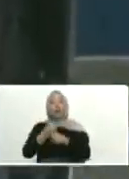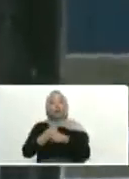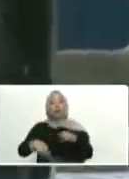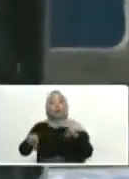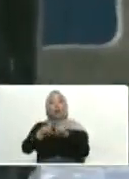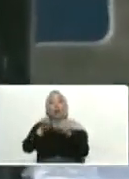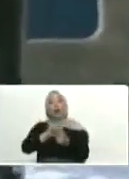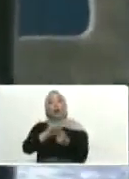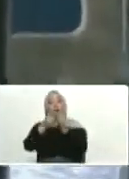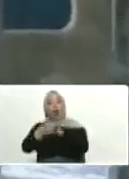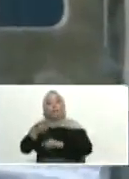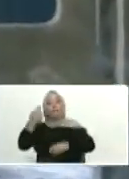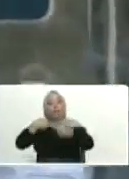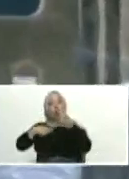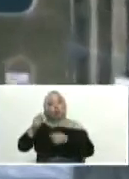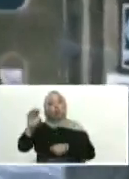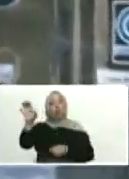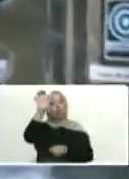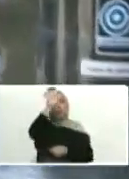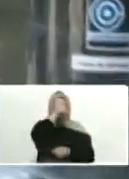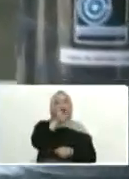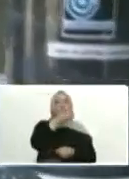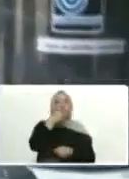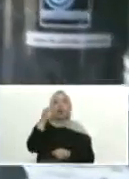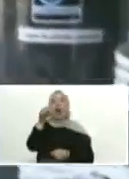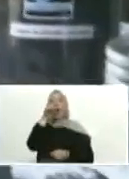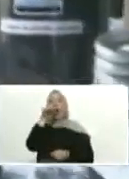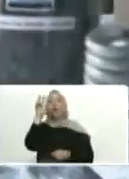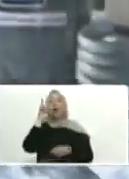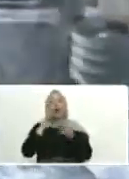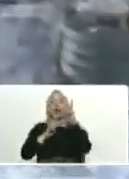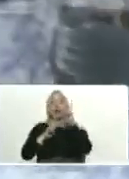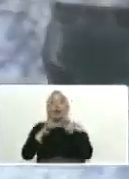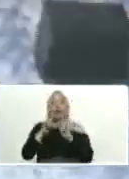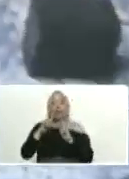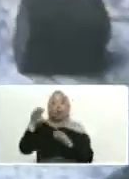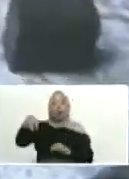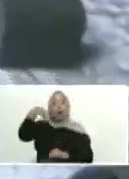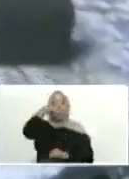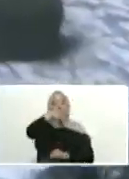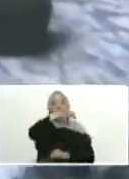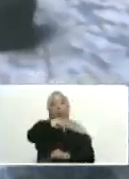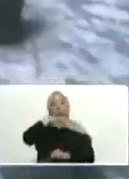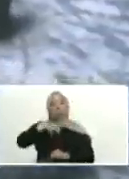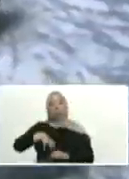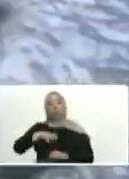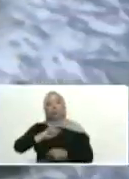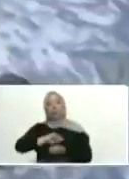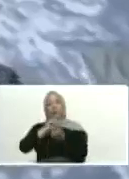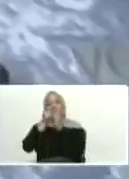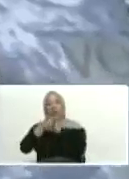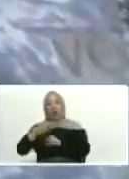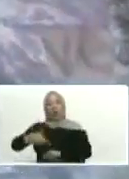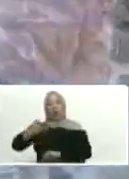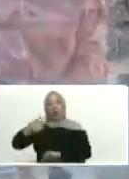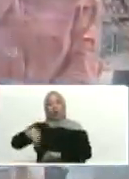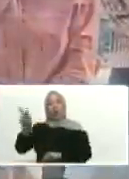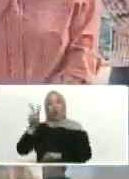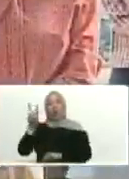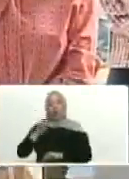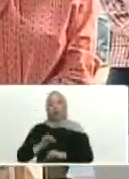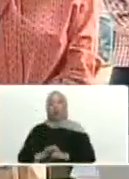hidratar sustituye importaciones para la potabilización de agua a nivel nacional nosotros producimos eso Y sustituimos esa importación aquí en el país